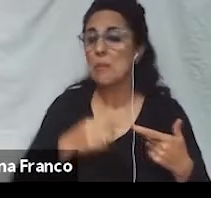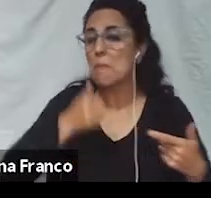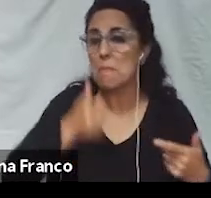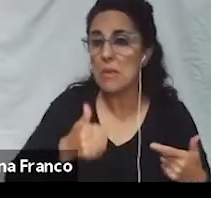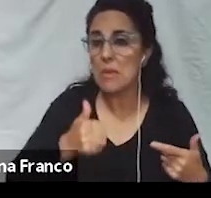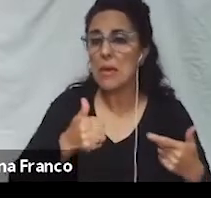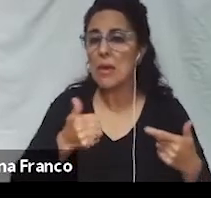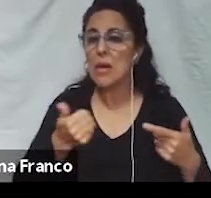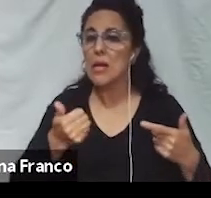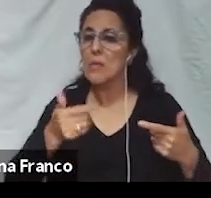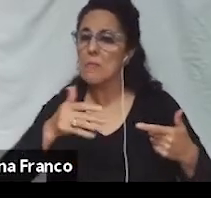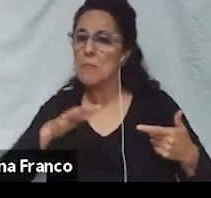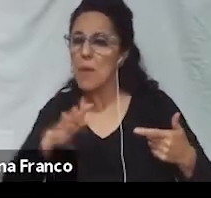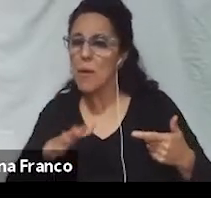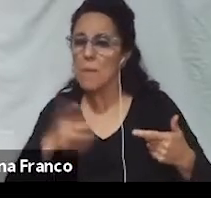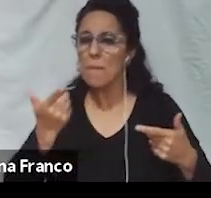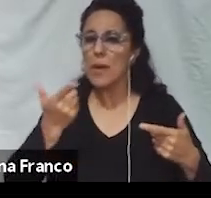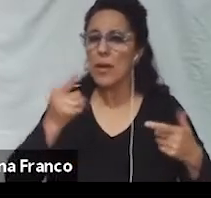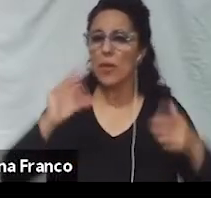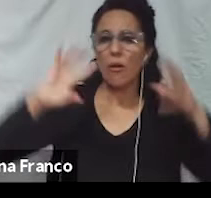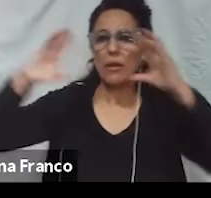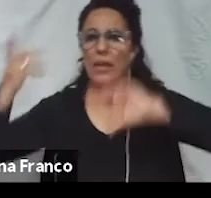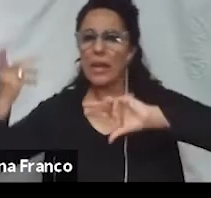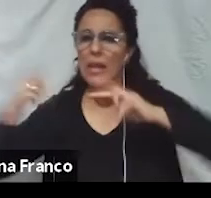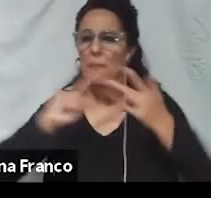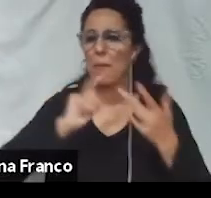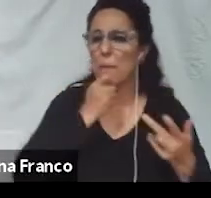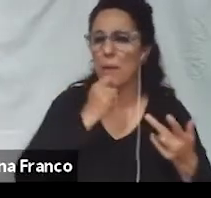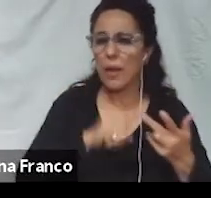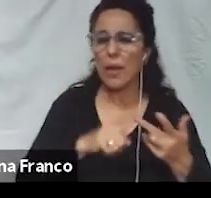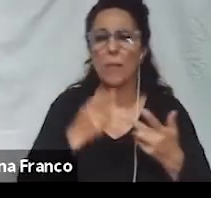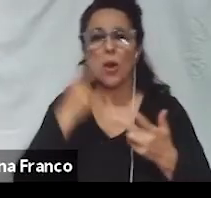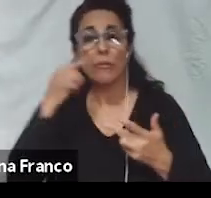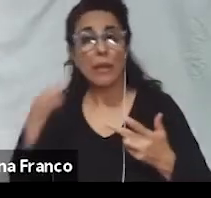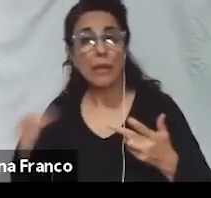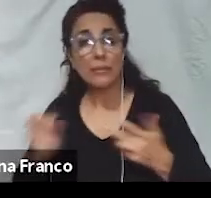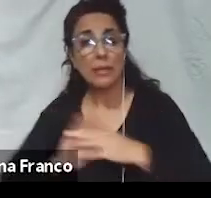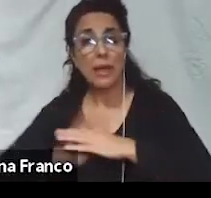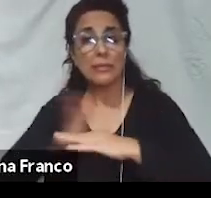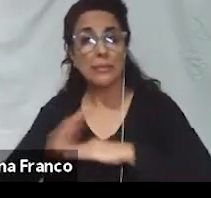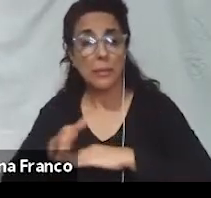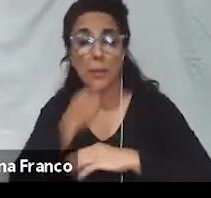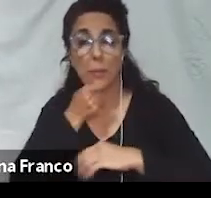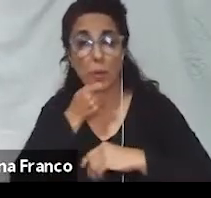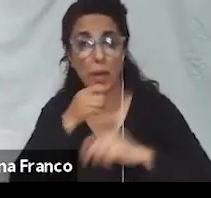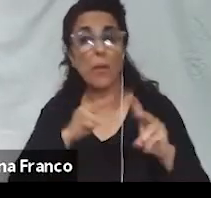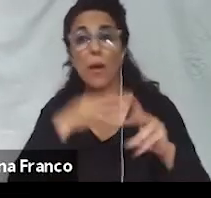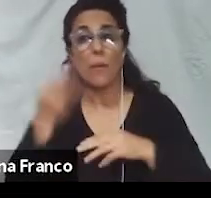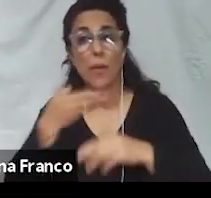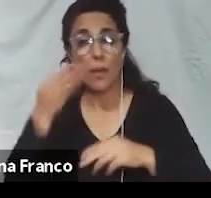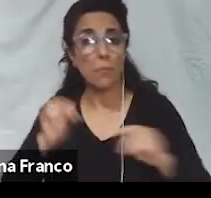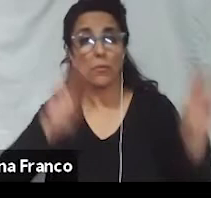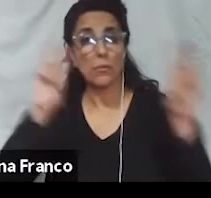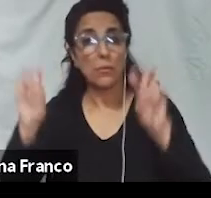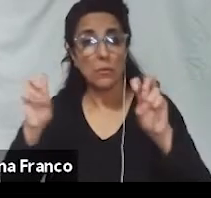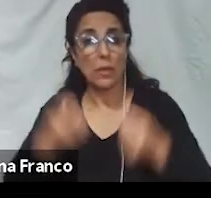tan malas condiciones pueden soportar con los teléfonos igual. Pero cuando hablamos de testing de accesibilidad,